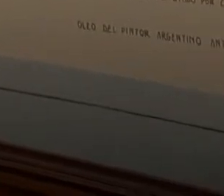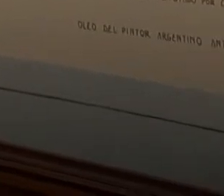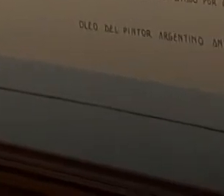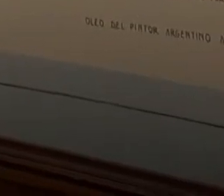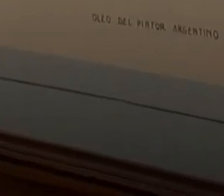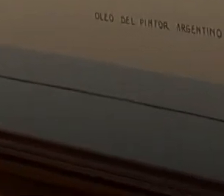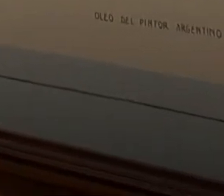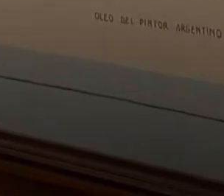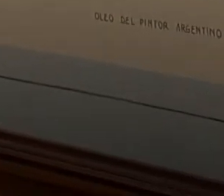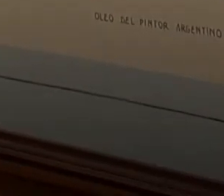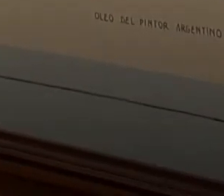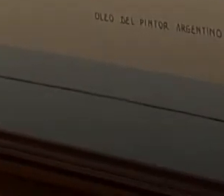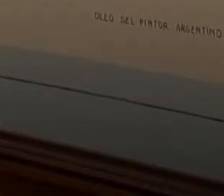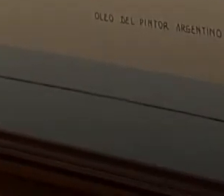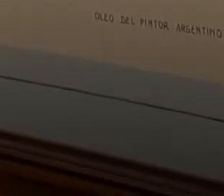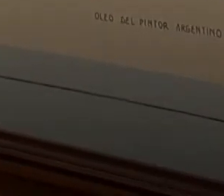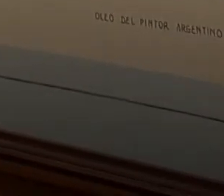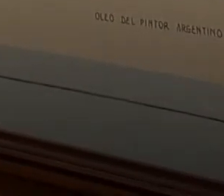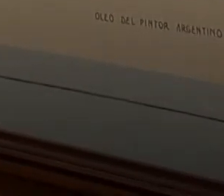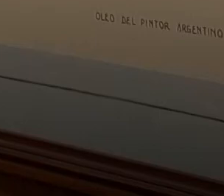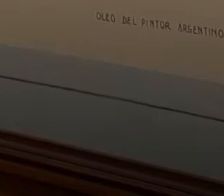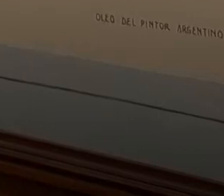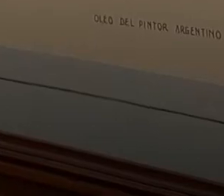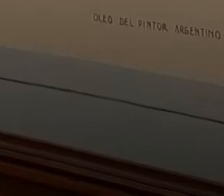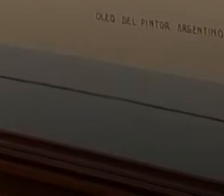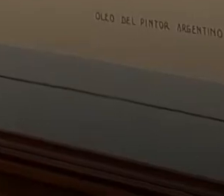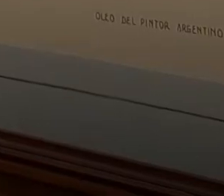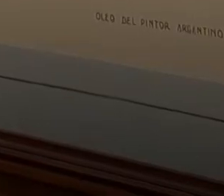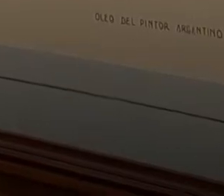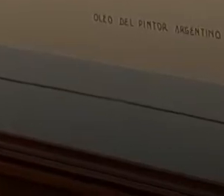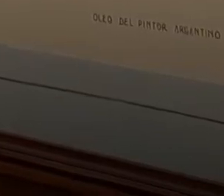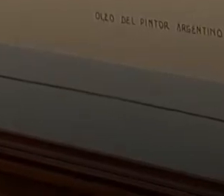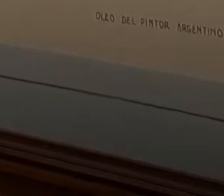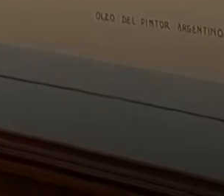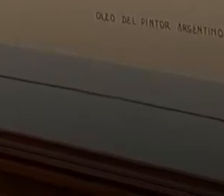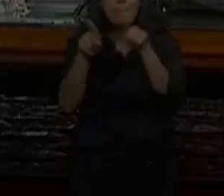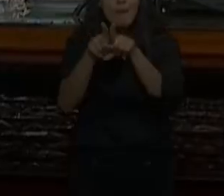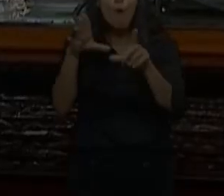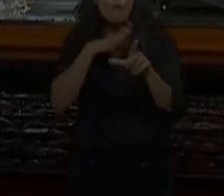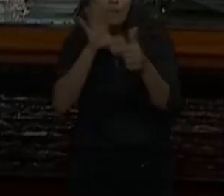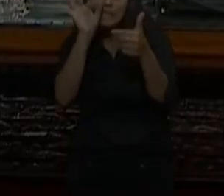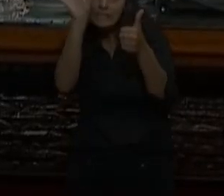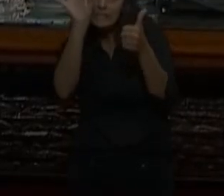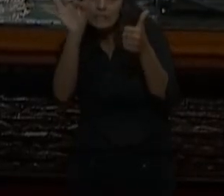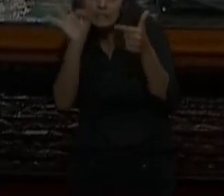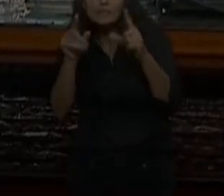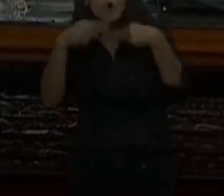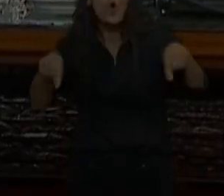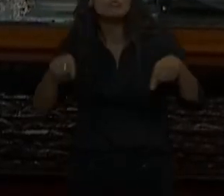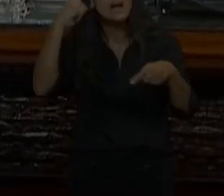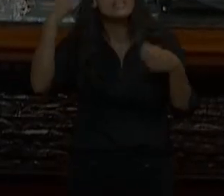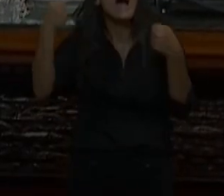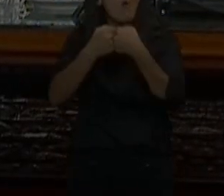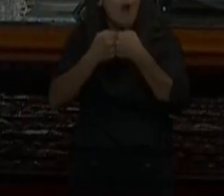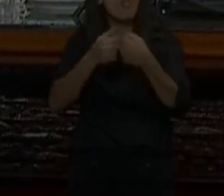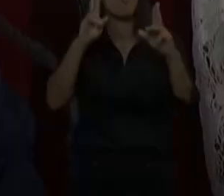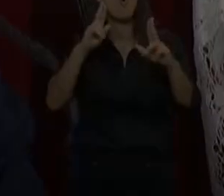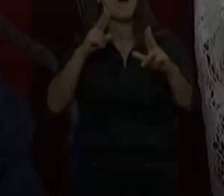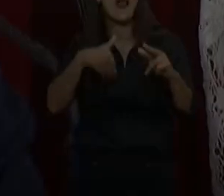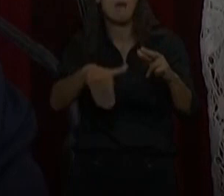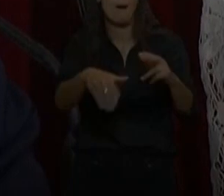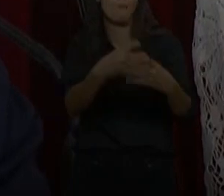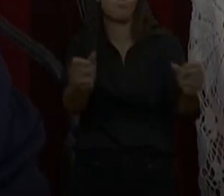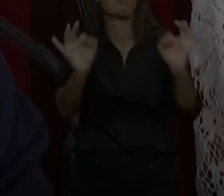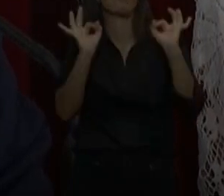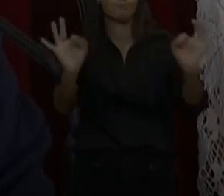porque la Argentina está dando señales claras de crecimiento económico, de recuperación. Fue un muy buen discurso del presidente, a mi modo de